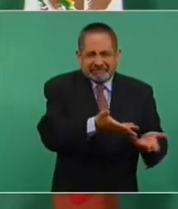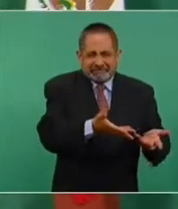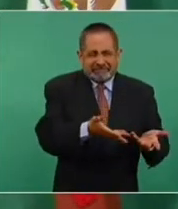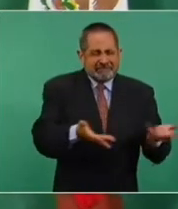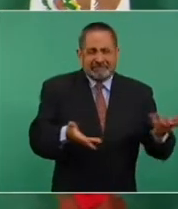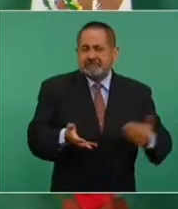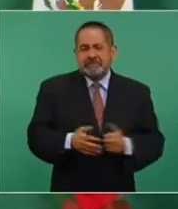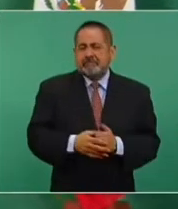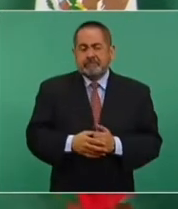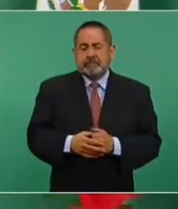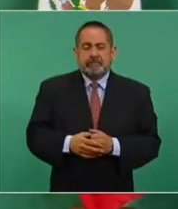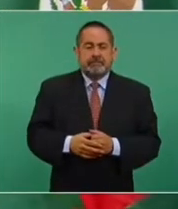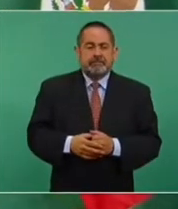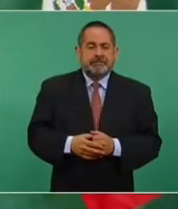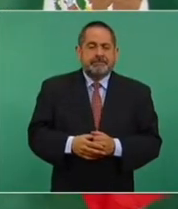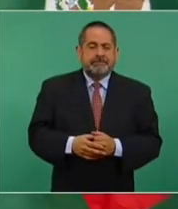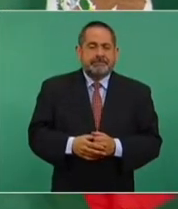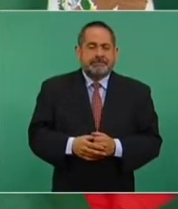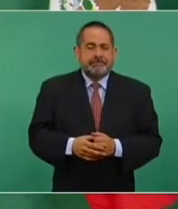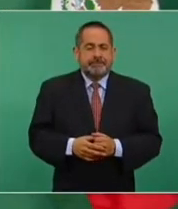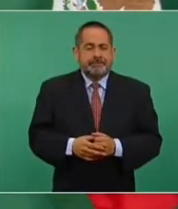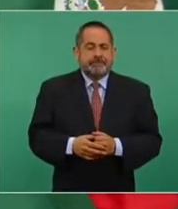no se